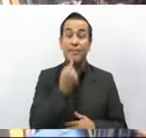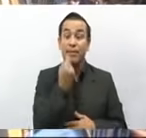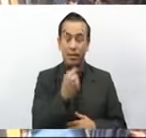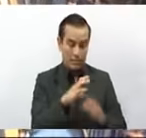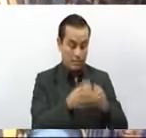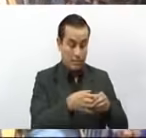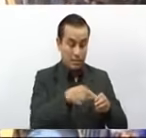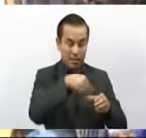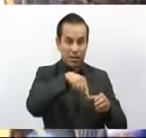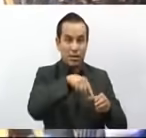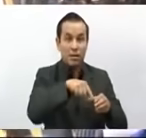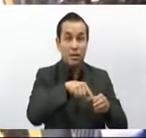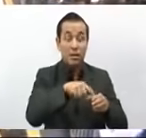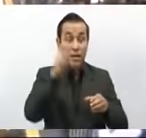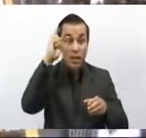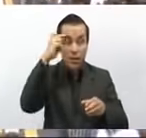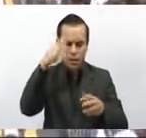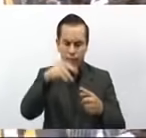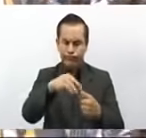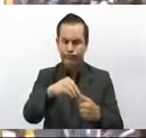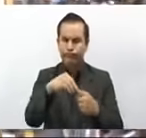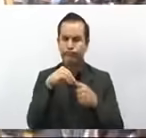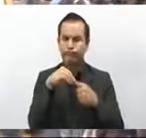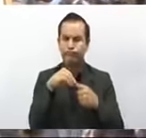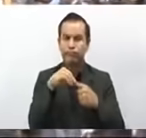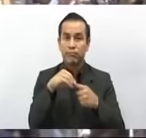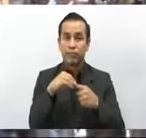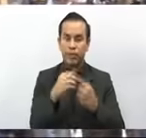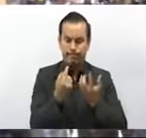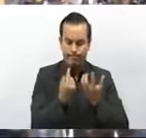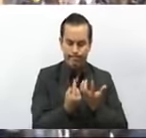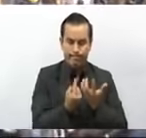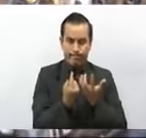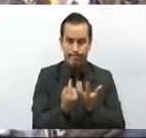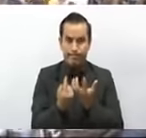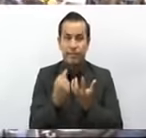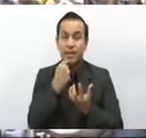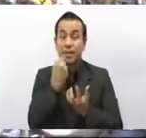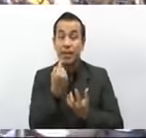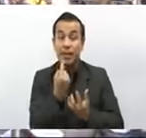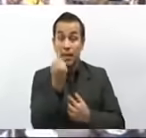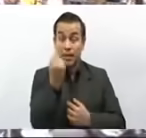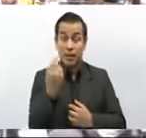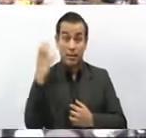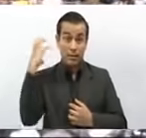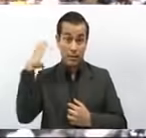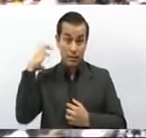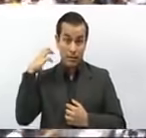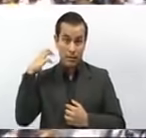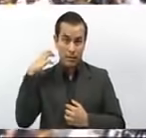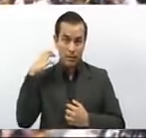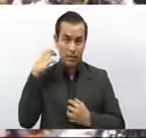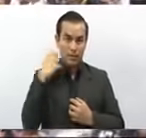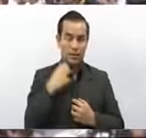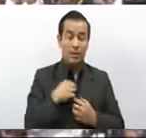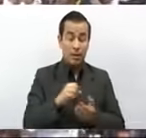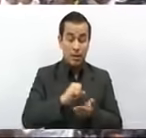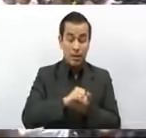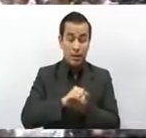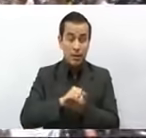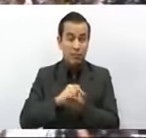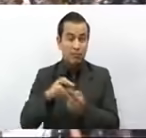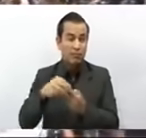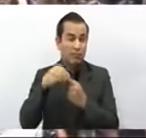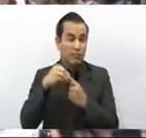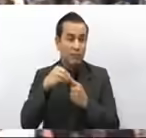Fuerzas Especiales. Esta agrupación está liderada al mando del comandante del Comando de Fuerzas Especiales,